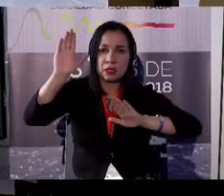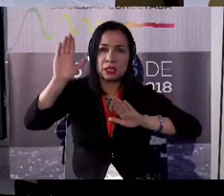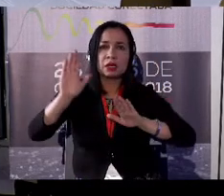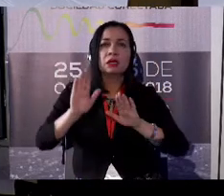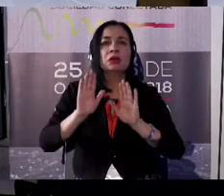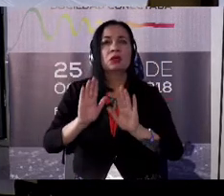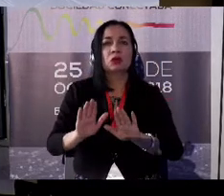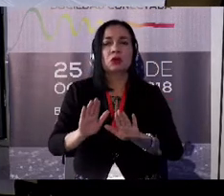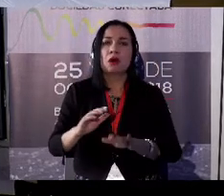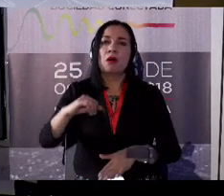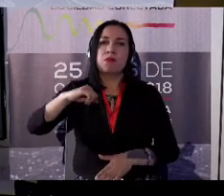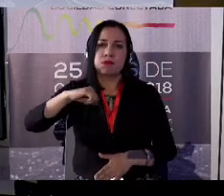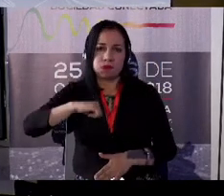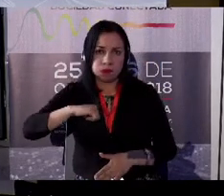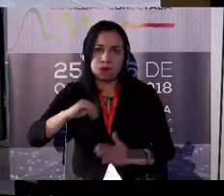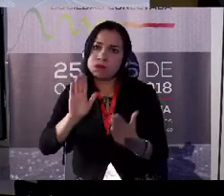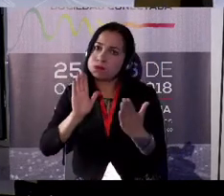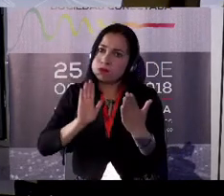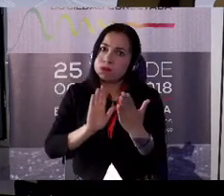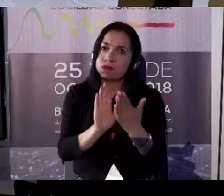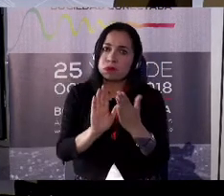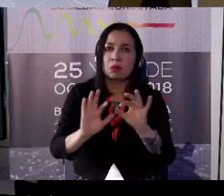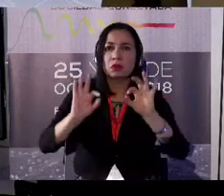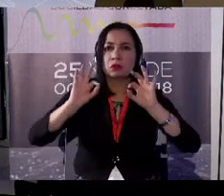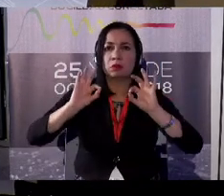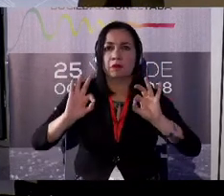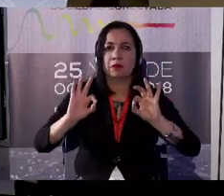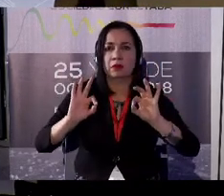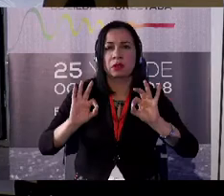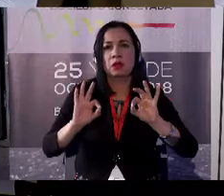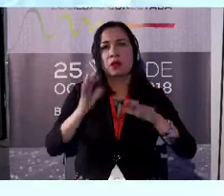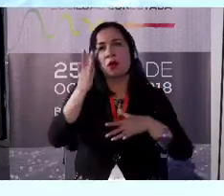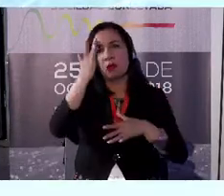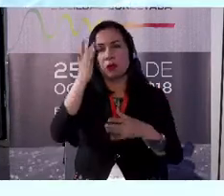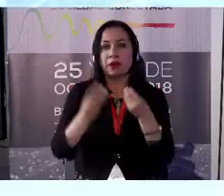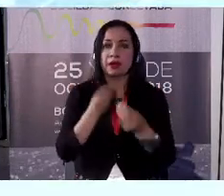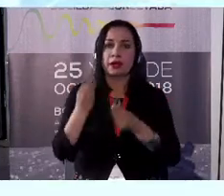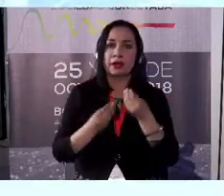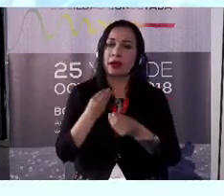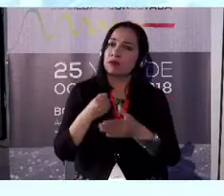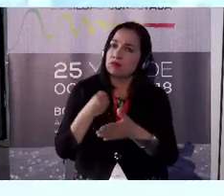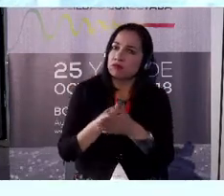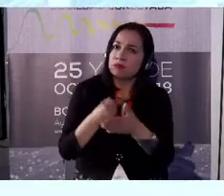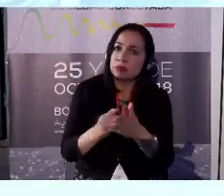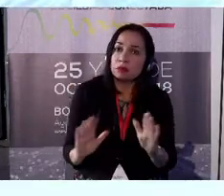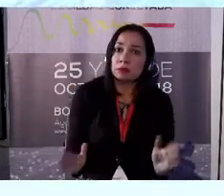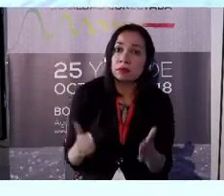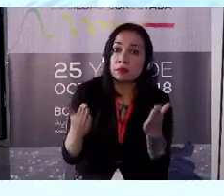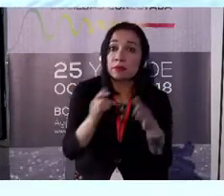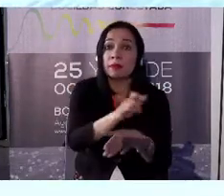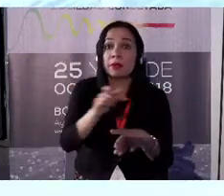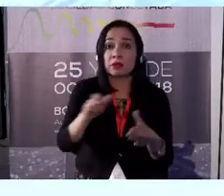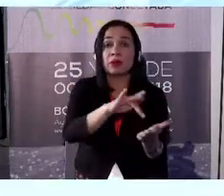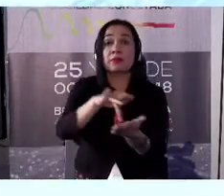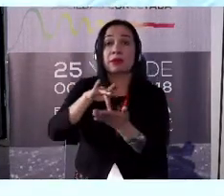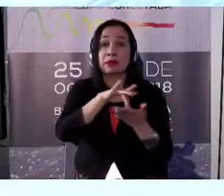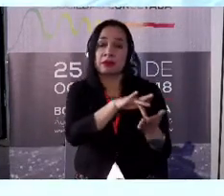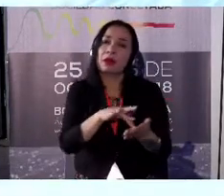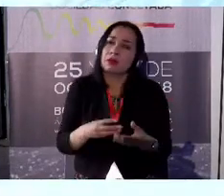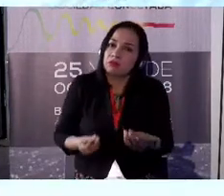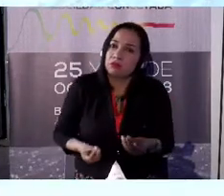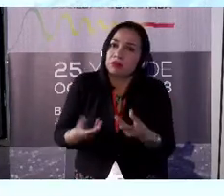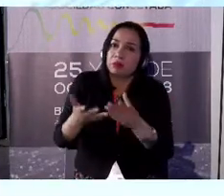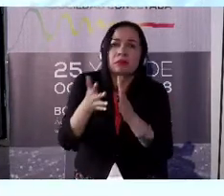tiene unas propiedades de eficiencia. Básicamente, lo que esa subasta hace es incentiva a los participantes a revelar el